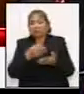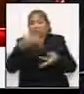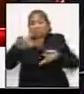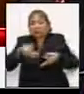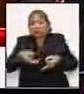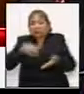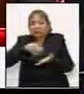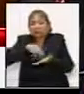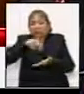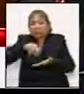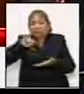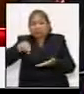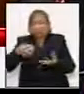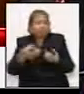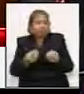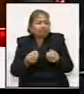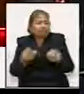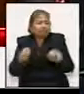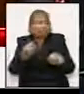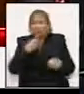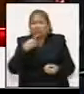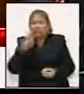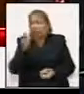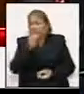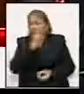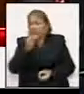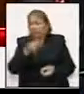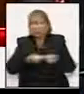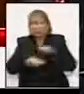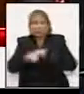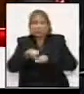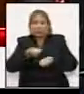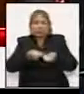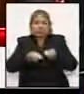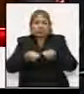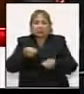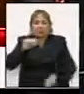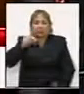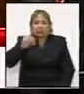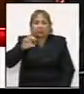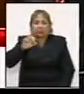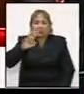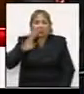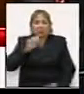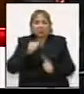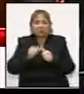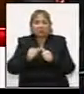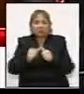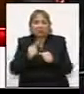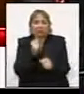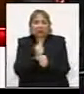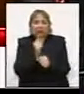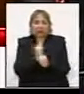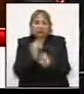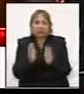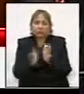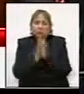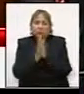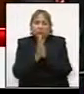del pueblo, muchas veces han entrado a querer negociar el nombramiento de muchos trabajadores. Por eso